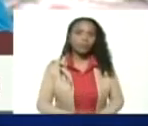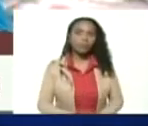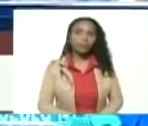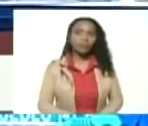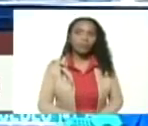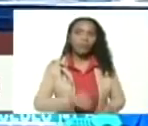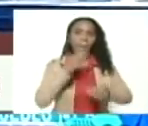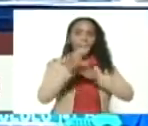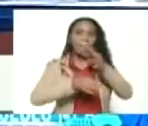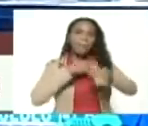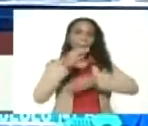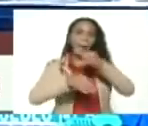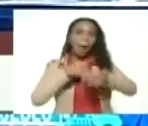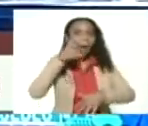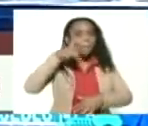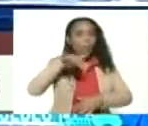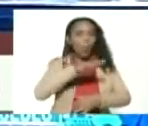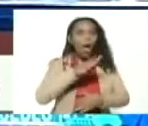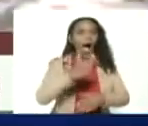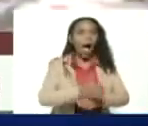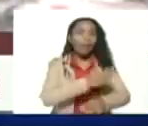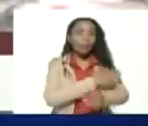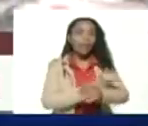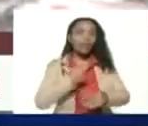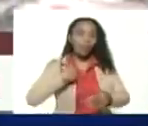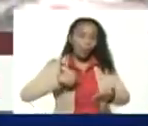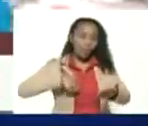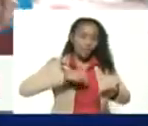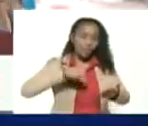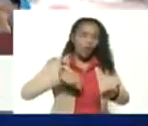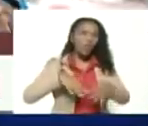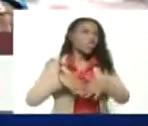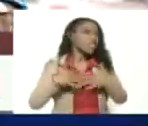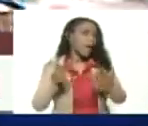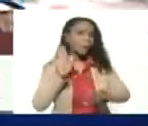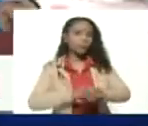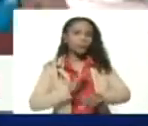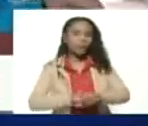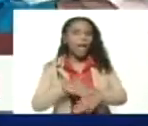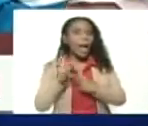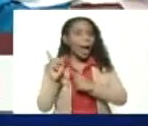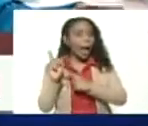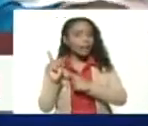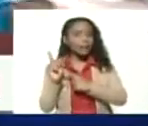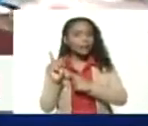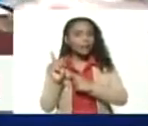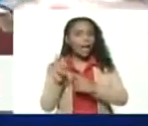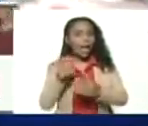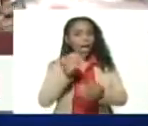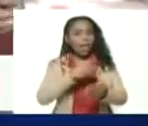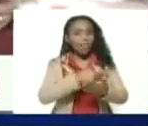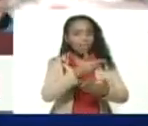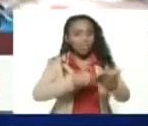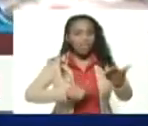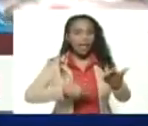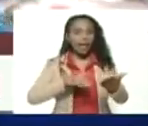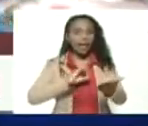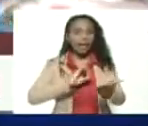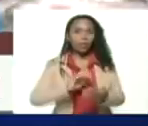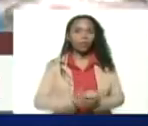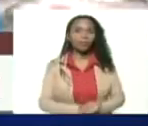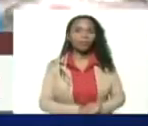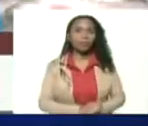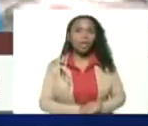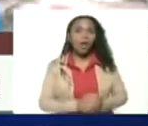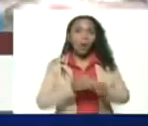y le explicara a nuestro pueblo, antes de firmar el decreto, de qué se trata este decreto